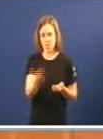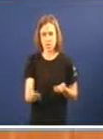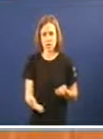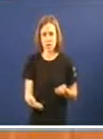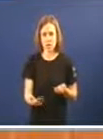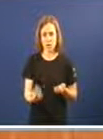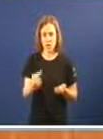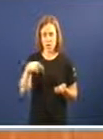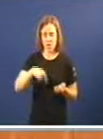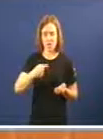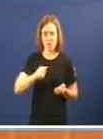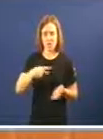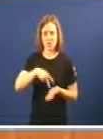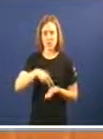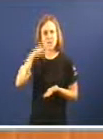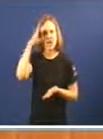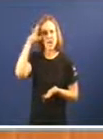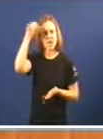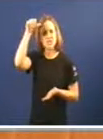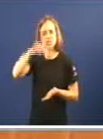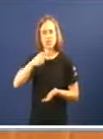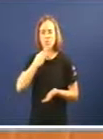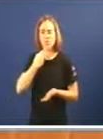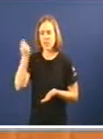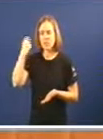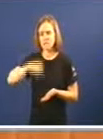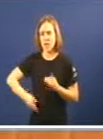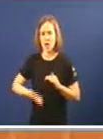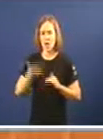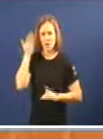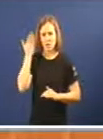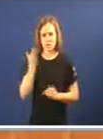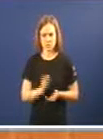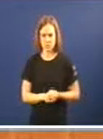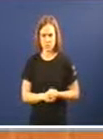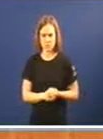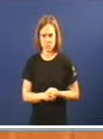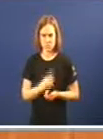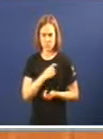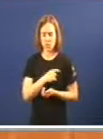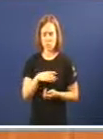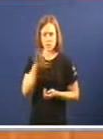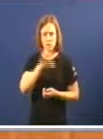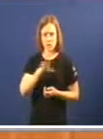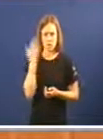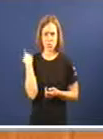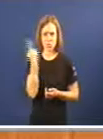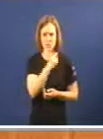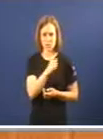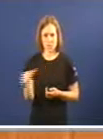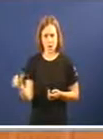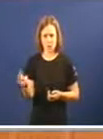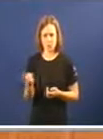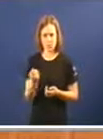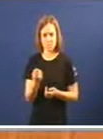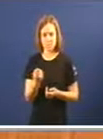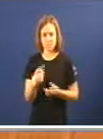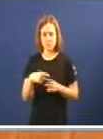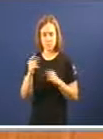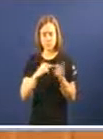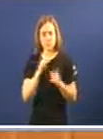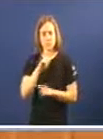aquí que se les vaya a subir un salario como se fíxose a partidos o una comisión quinta a pasada semana la pregunta que se genera